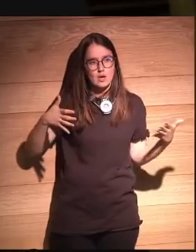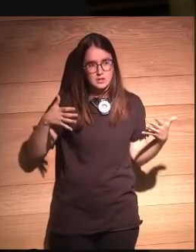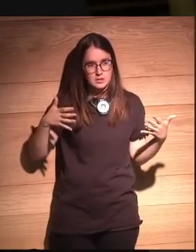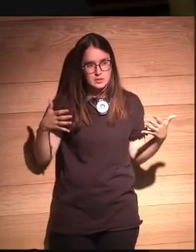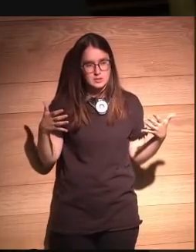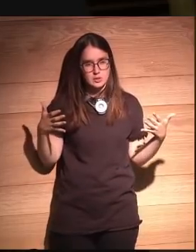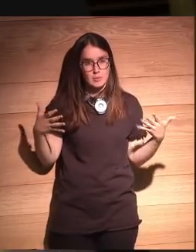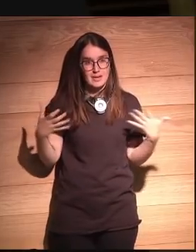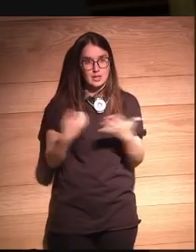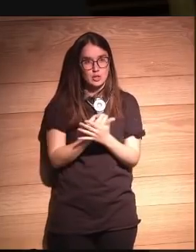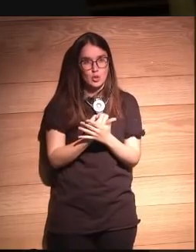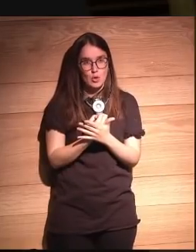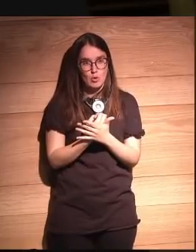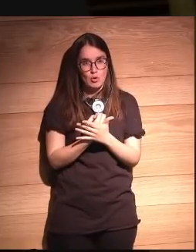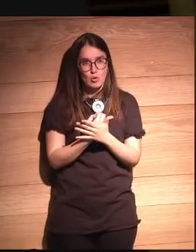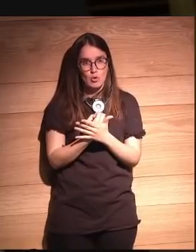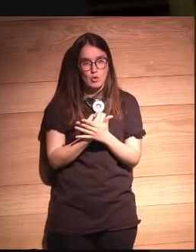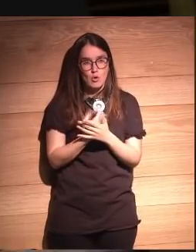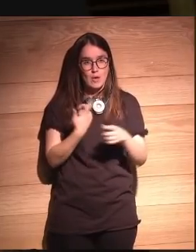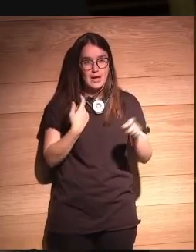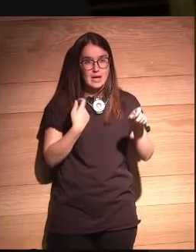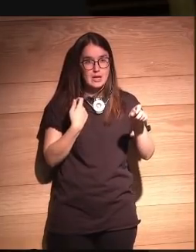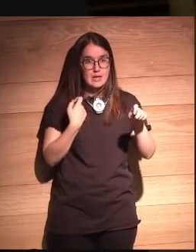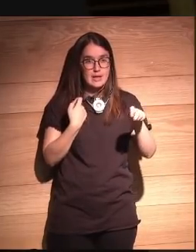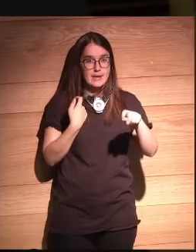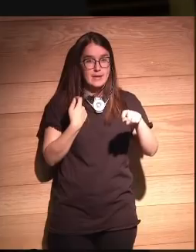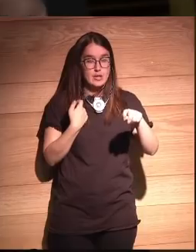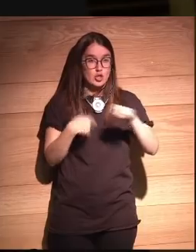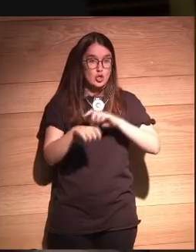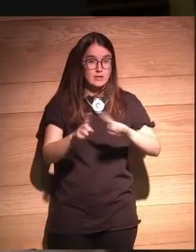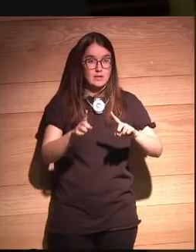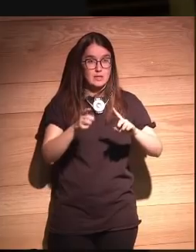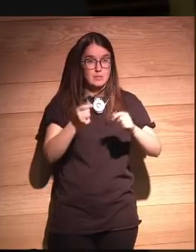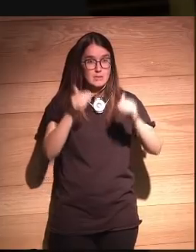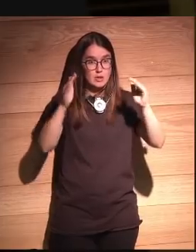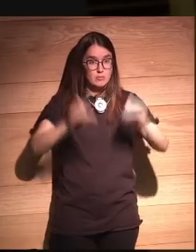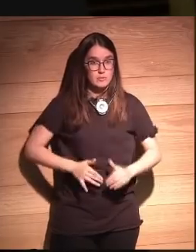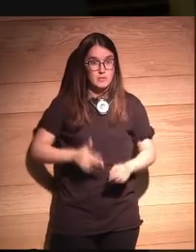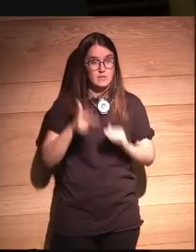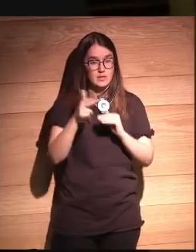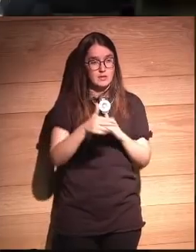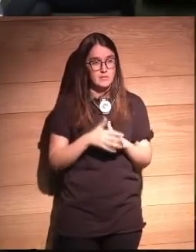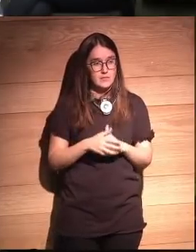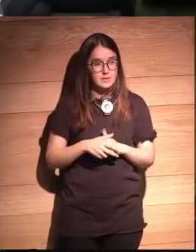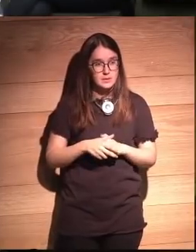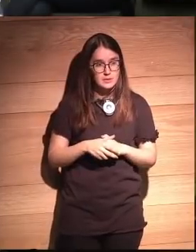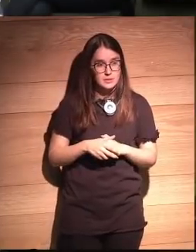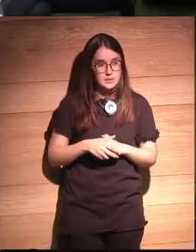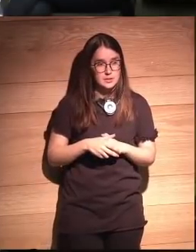que todo eso no salga al mercado y no baje los precios.